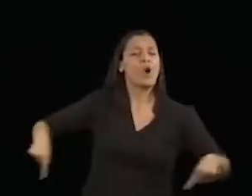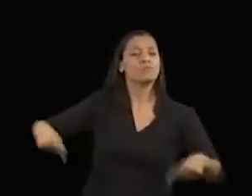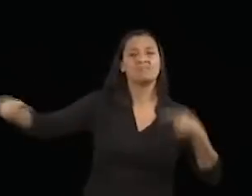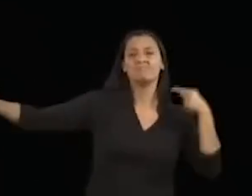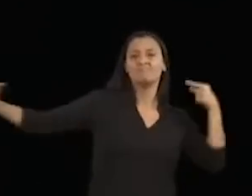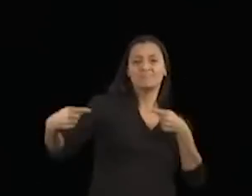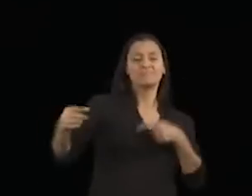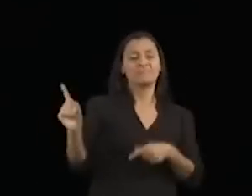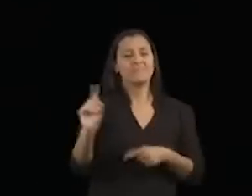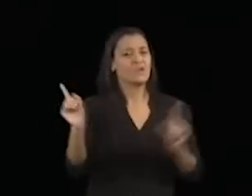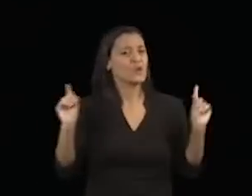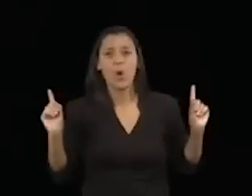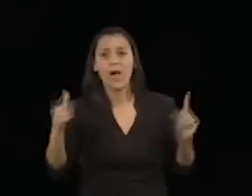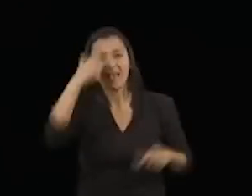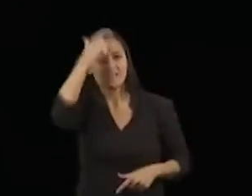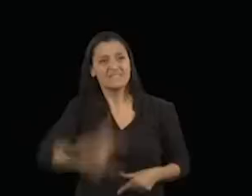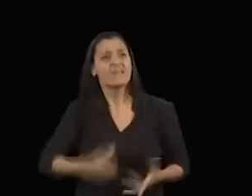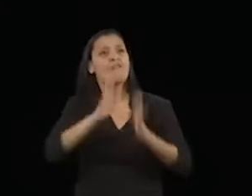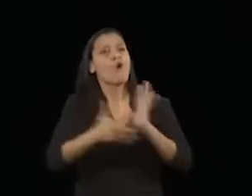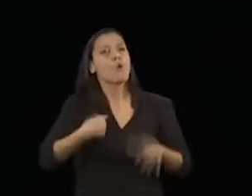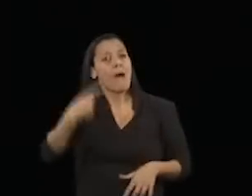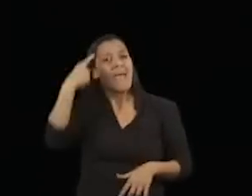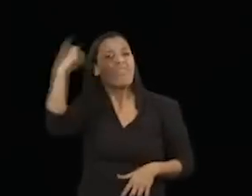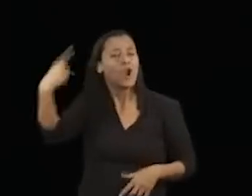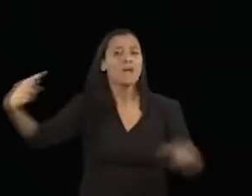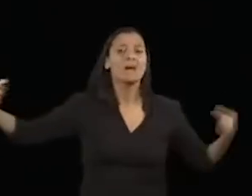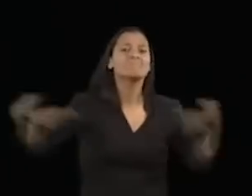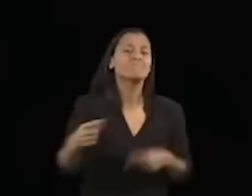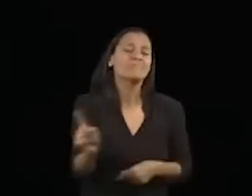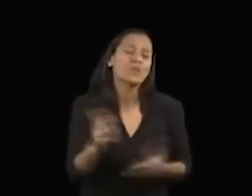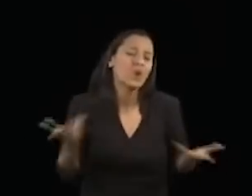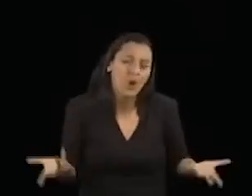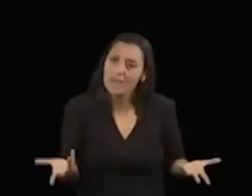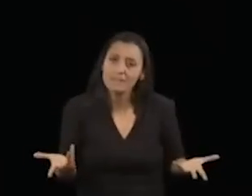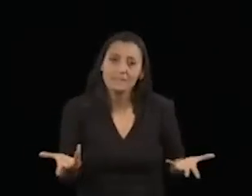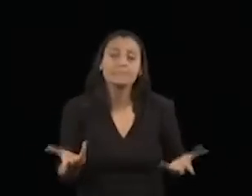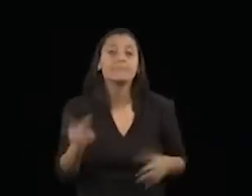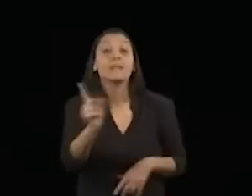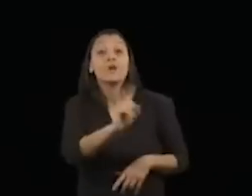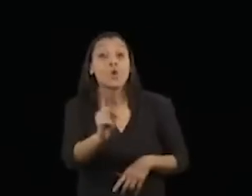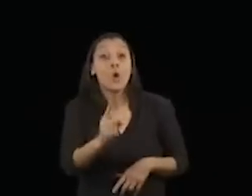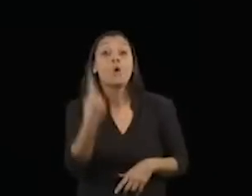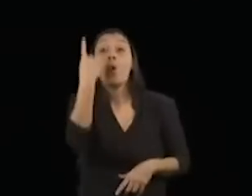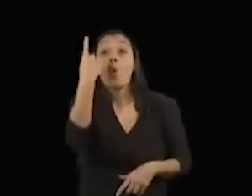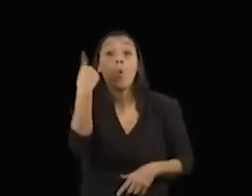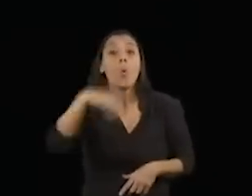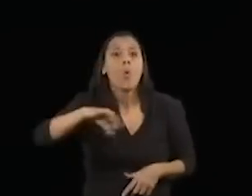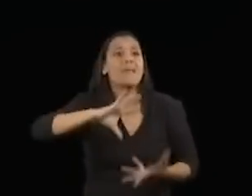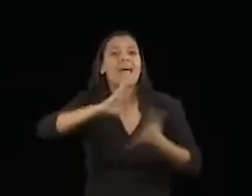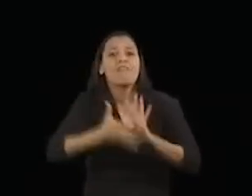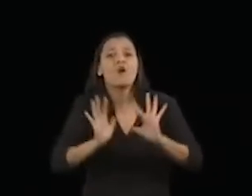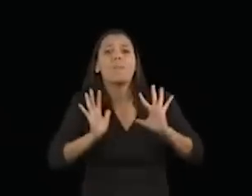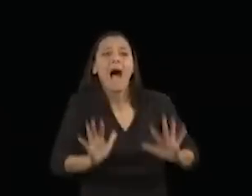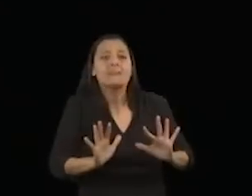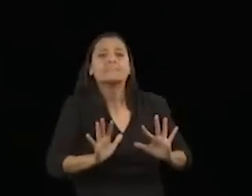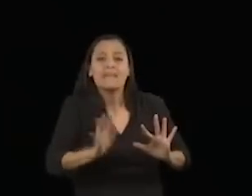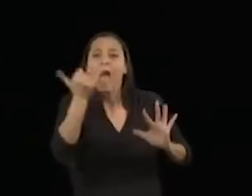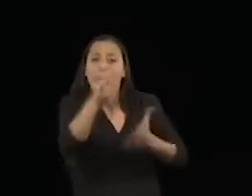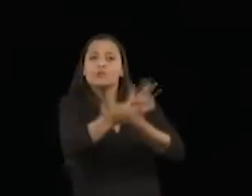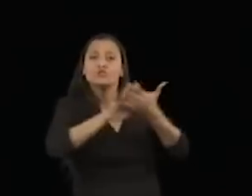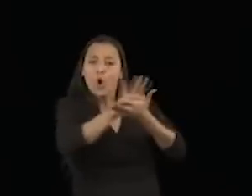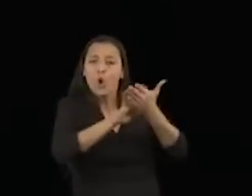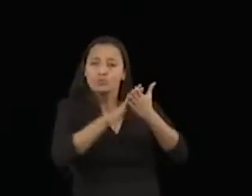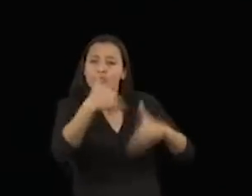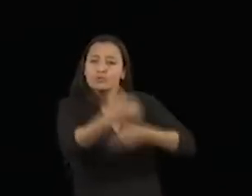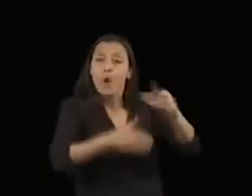del ADN de lo que uno va a hacer, porque, digamos, y no quiere decir que es la única forma de hacer las cosas. Es decir, en